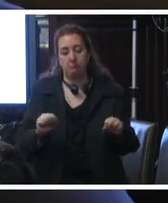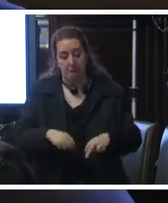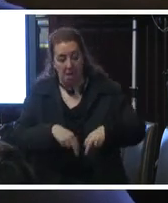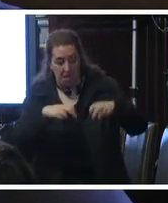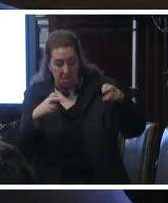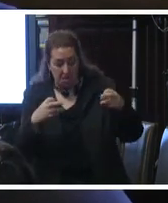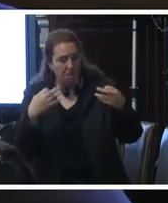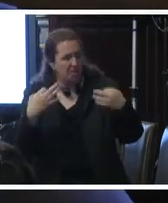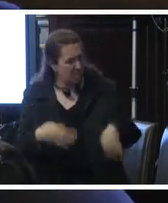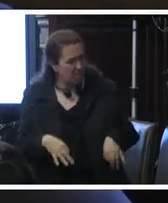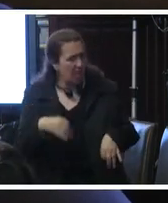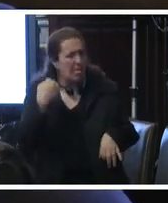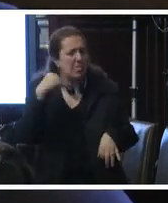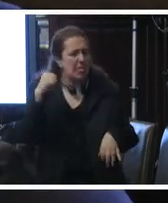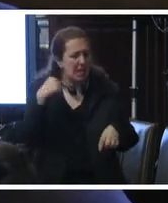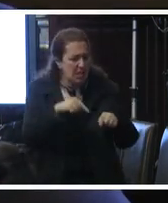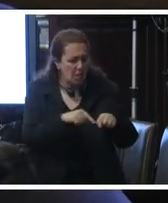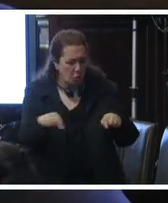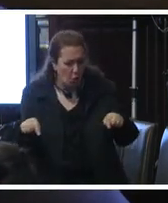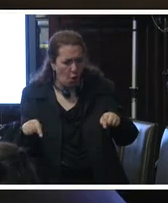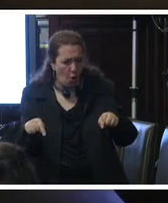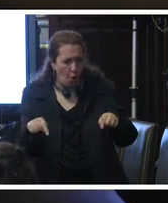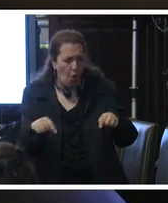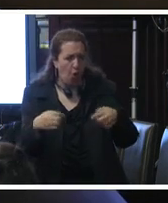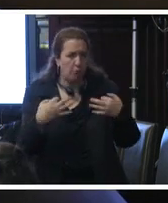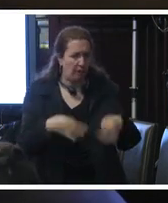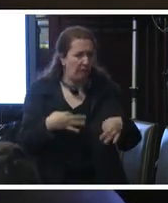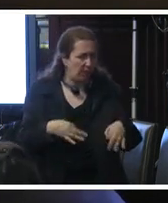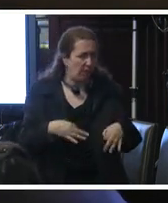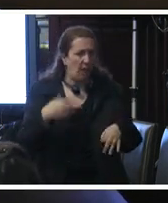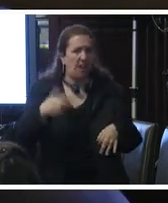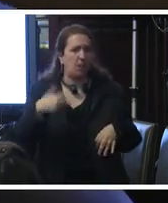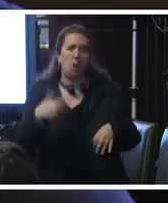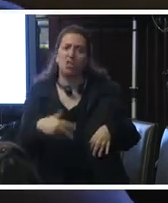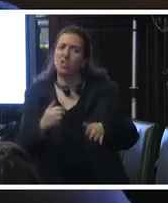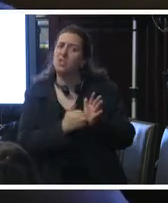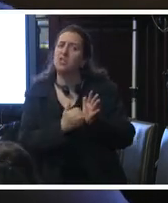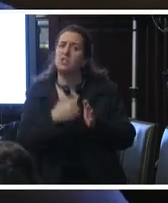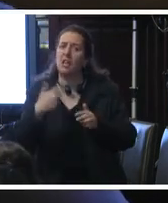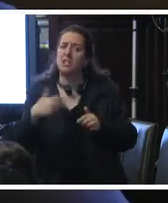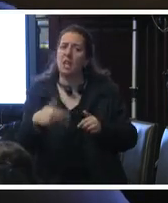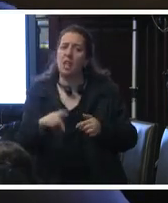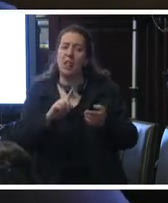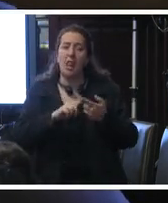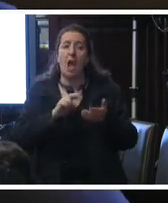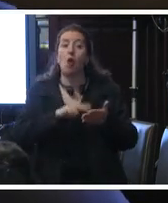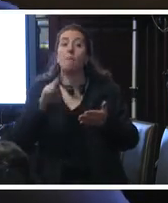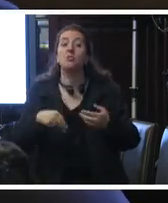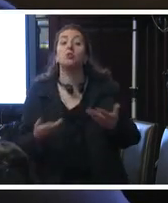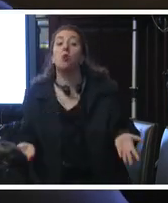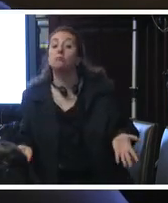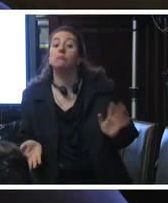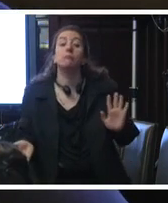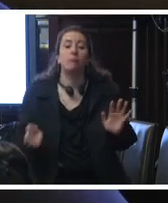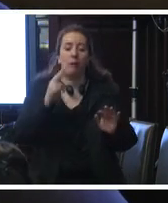analizar si se tratan de tipos penales que violentan el artículo 13 de la Convención u otros artículos, y poder trabajar en torno a